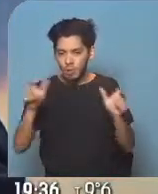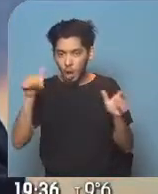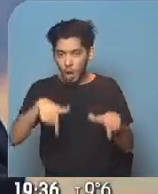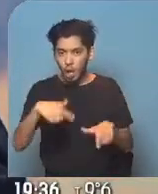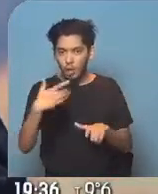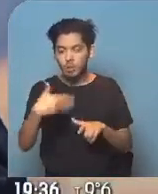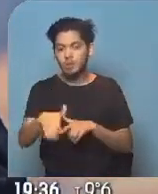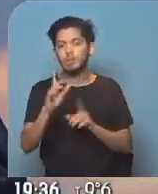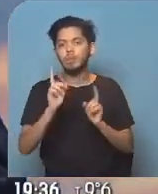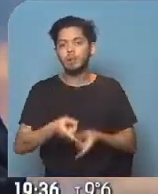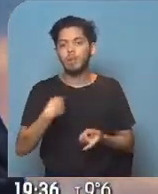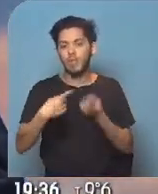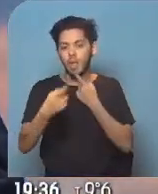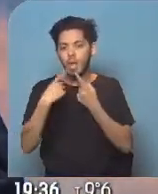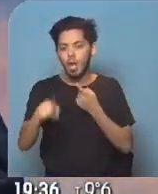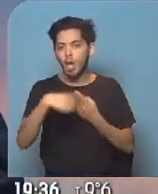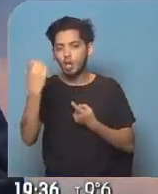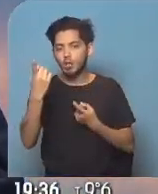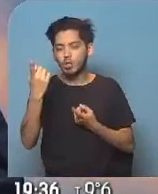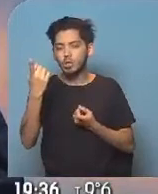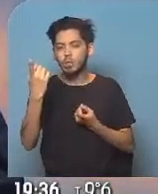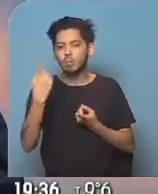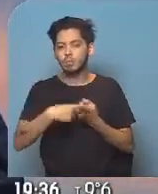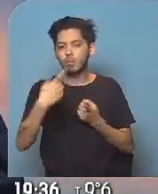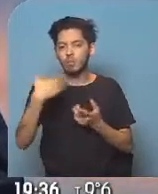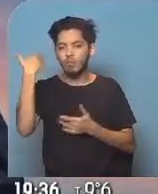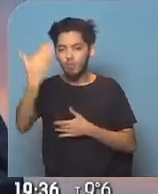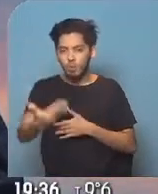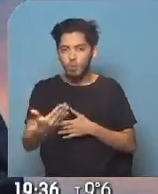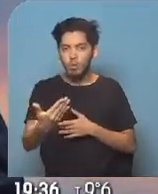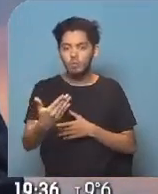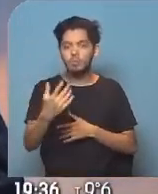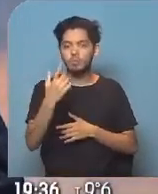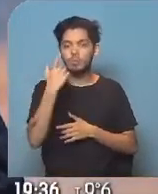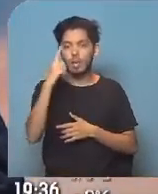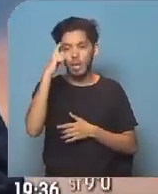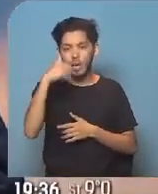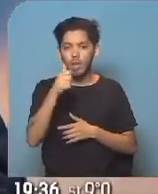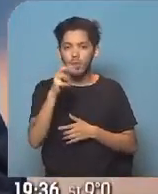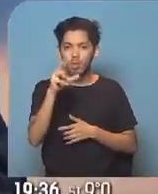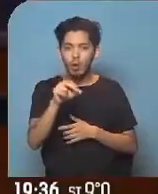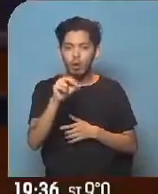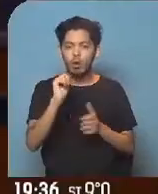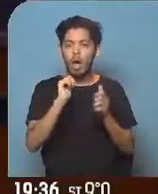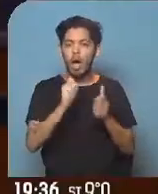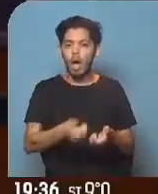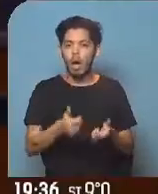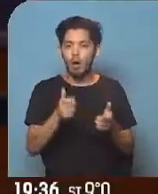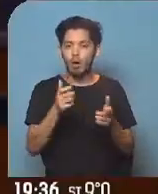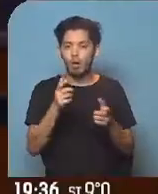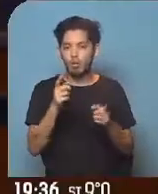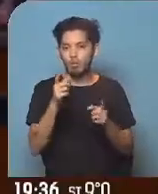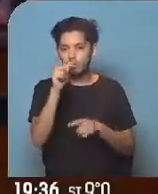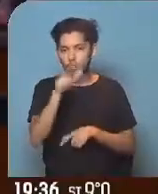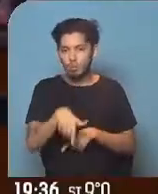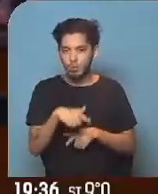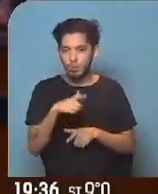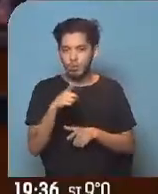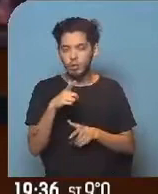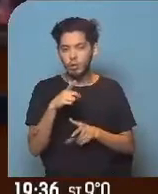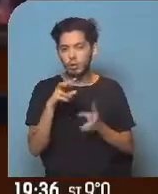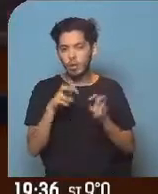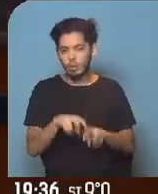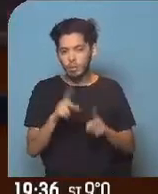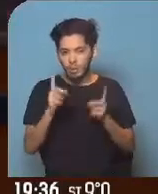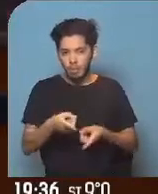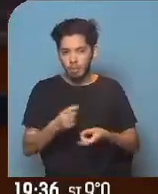y a indagatoria a otras varias para los próximos días, Leandro Espuy fue el auditor. ¿Cómo le va, doctor? Bienvenido. Muy buenas noches. ¿Qué